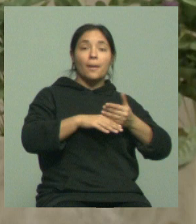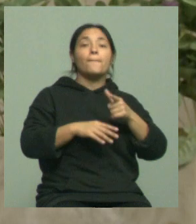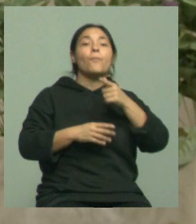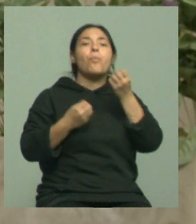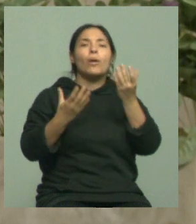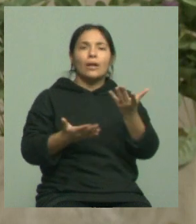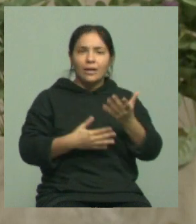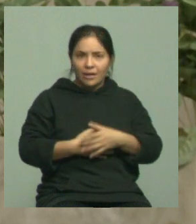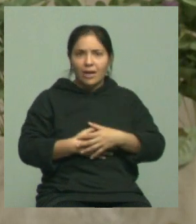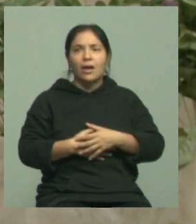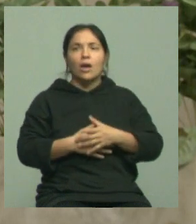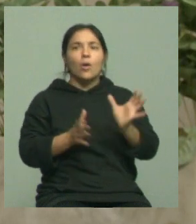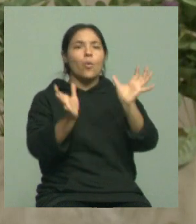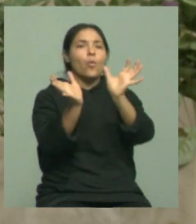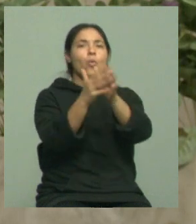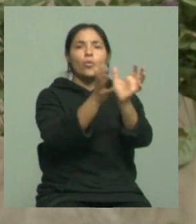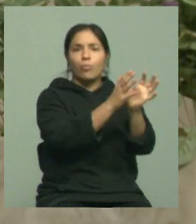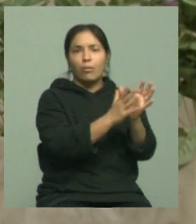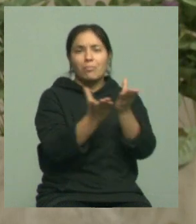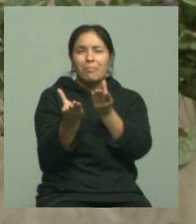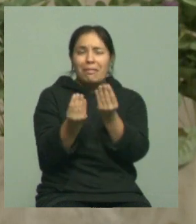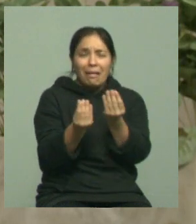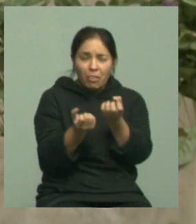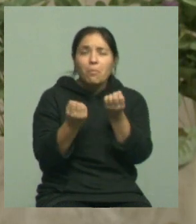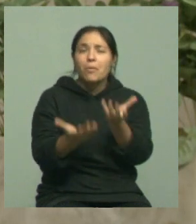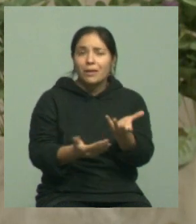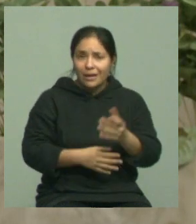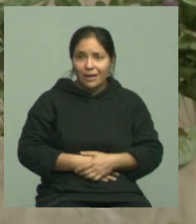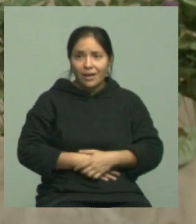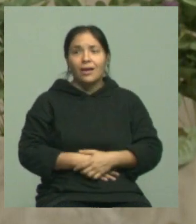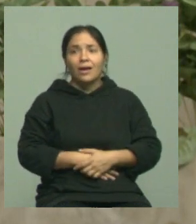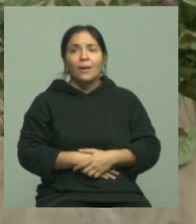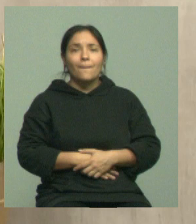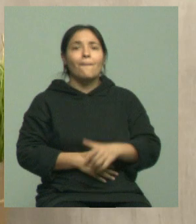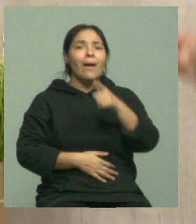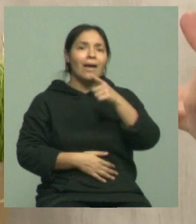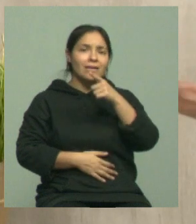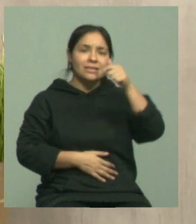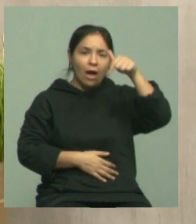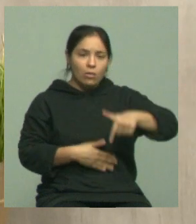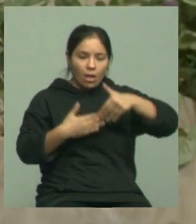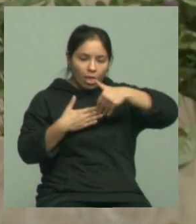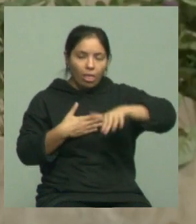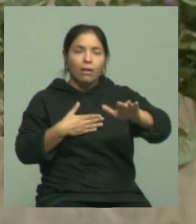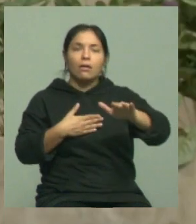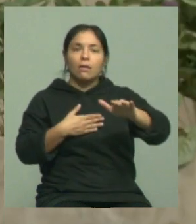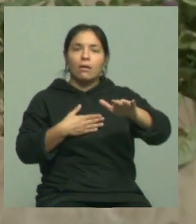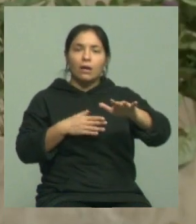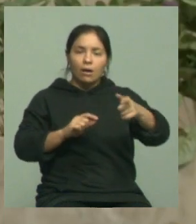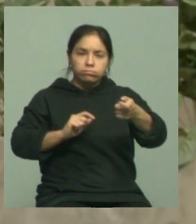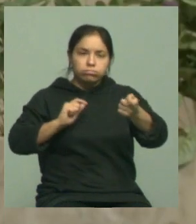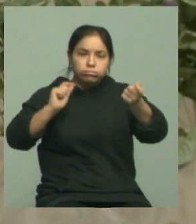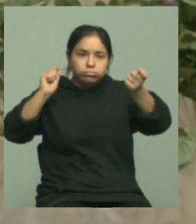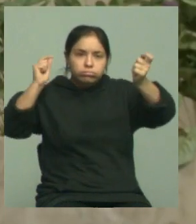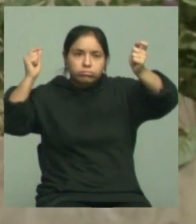del temor que hay desde distintas organizaciones que dicen, bueno, puede haber como una especie de proceso que se dé para querer cambiar a